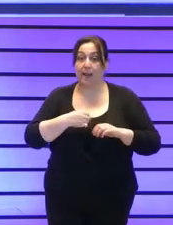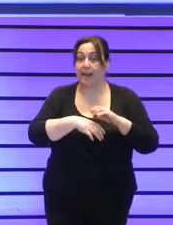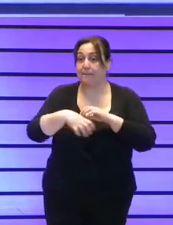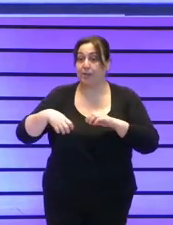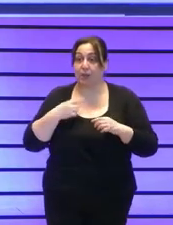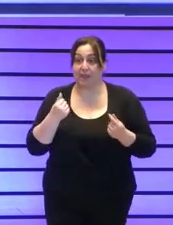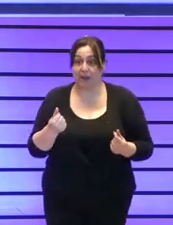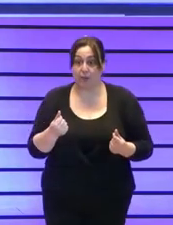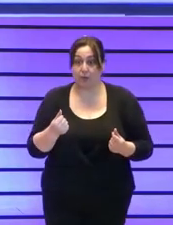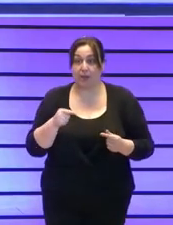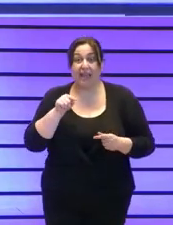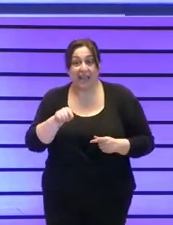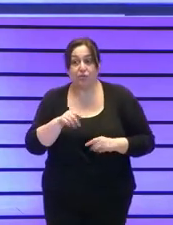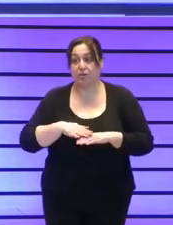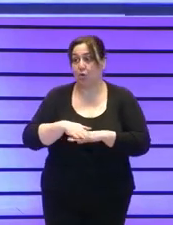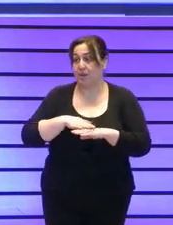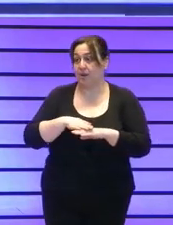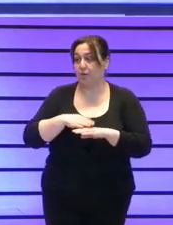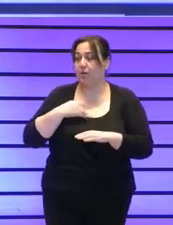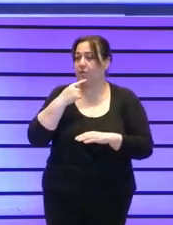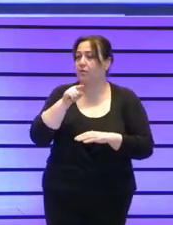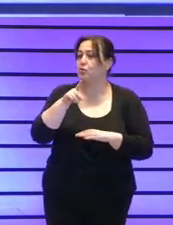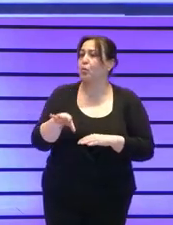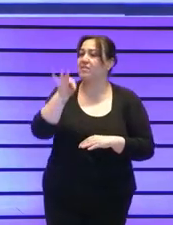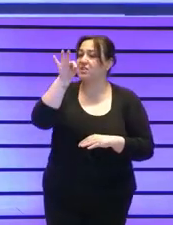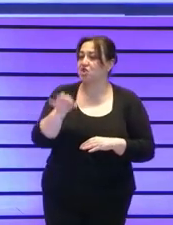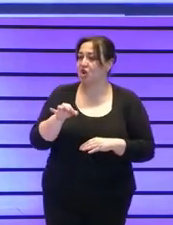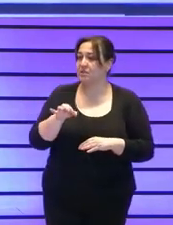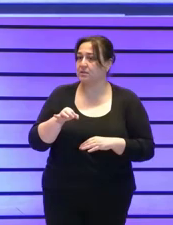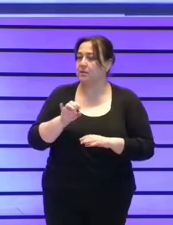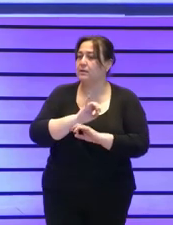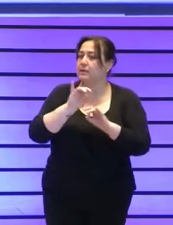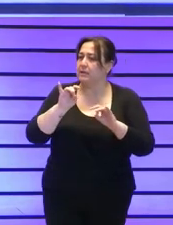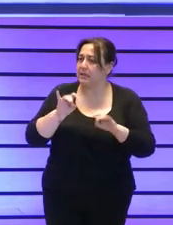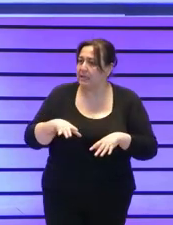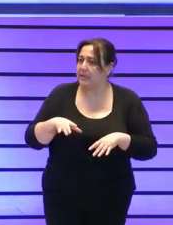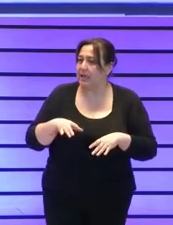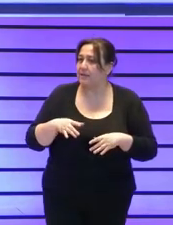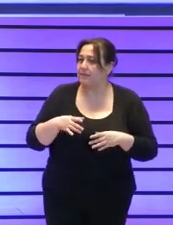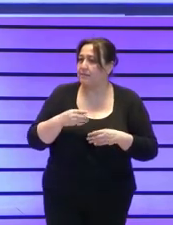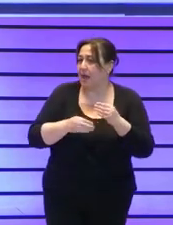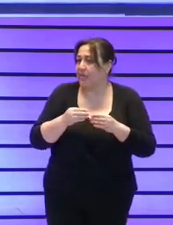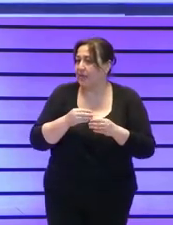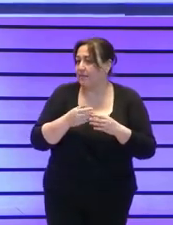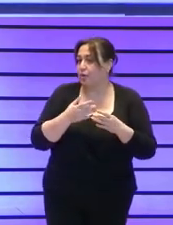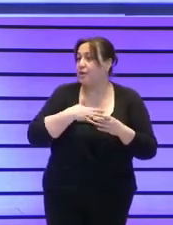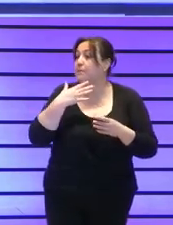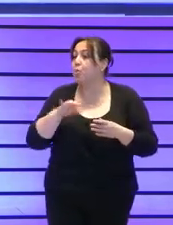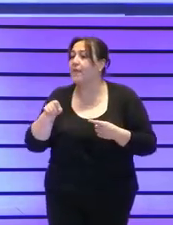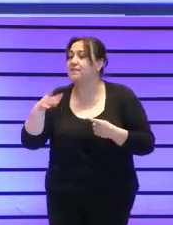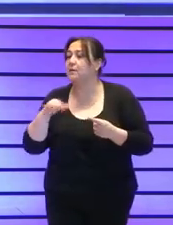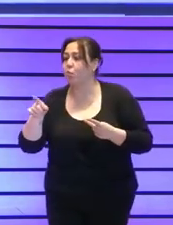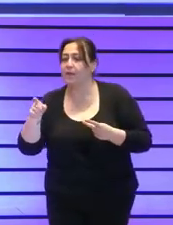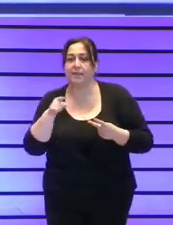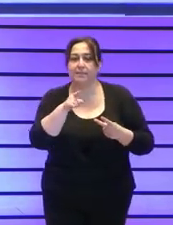gobierno. Es decir, cuando tú tomas decisiones sobre quién puede, el reparto del poder, quién puede,